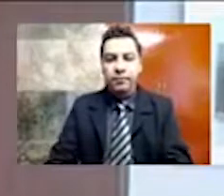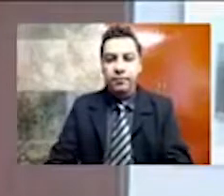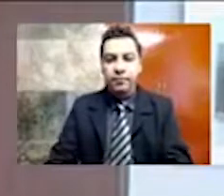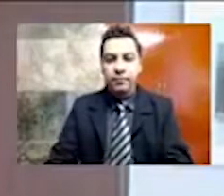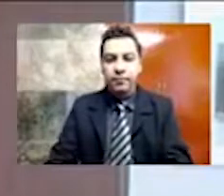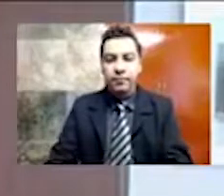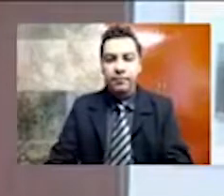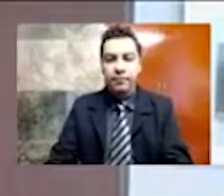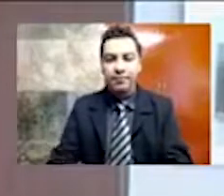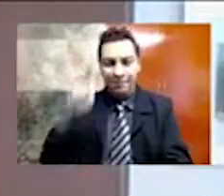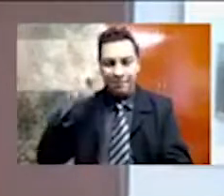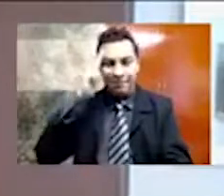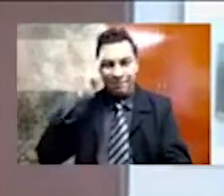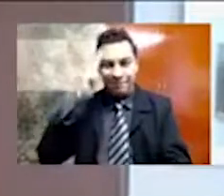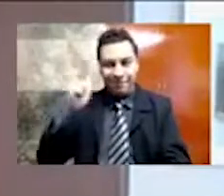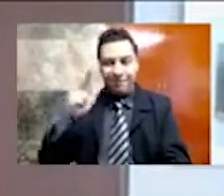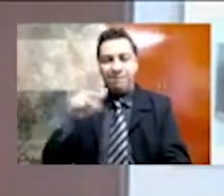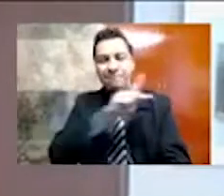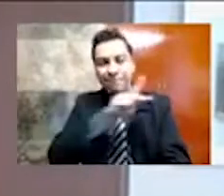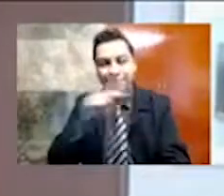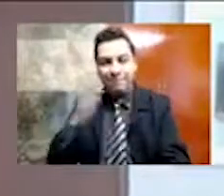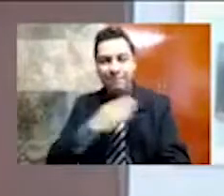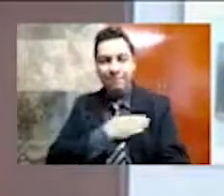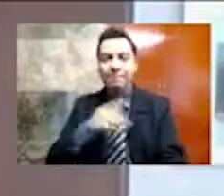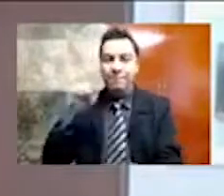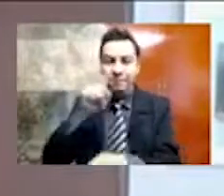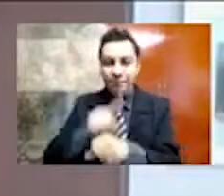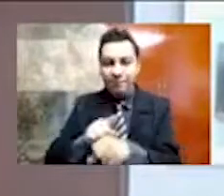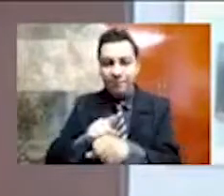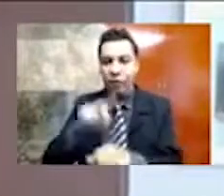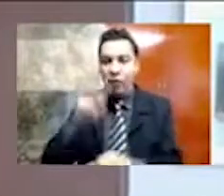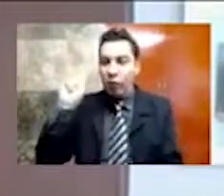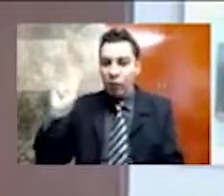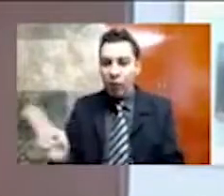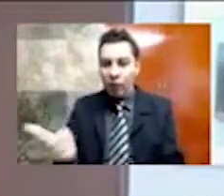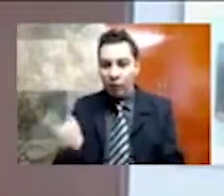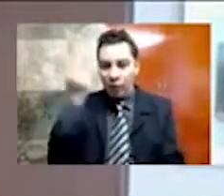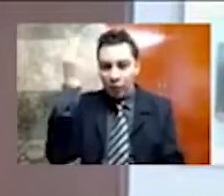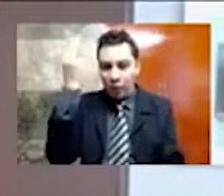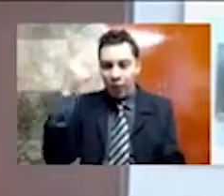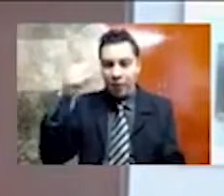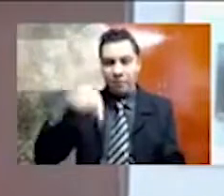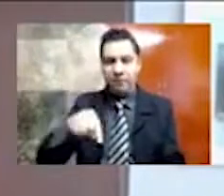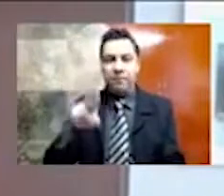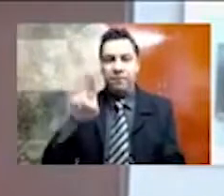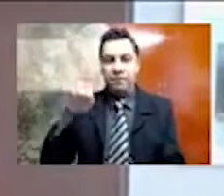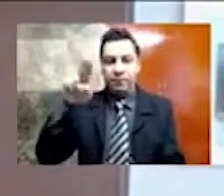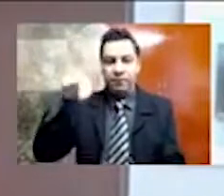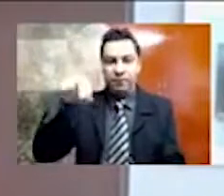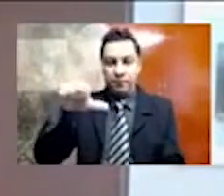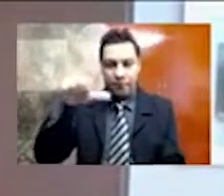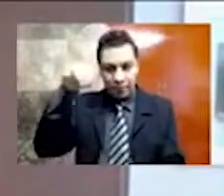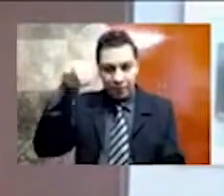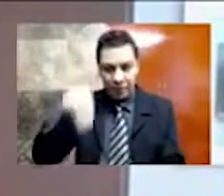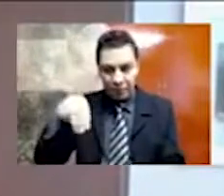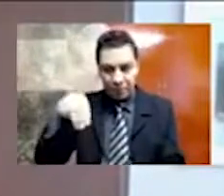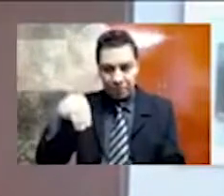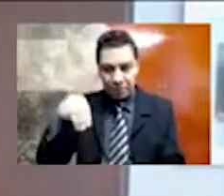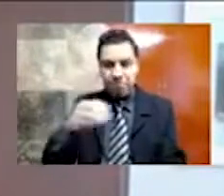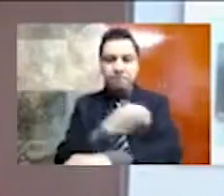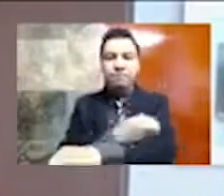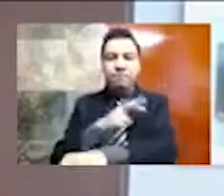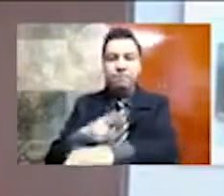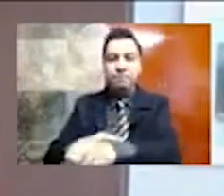Muy buenos días, tengan todos ustedes. La Universidad Nacional Autónoma de México, la Coordinación de Humanidades, a través